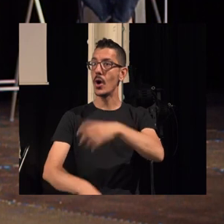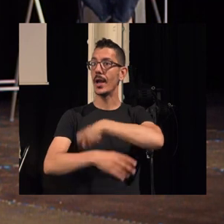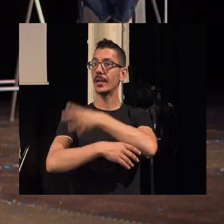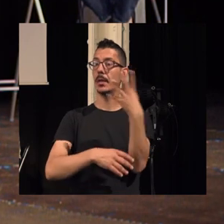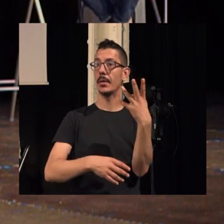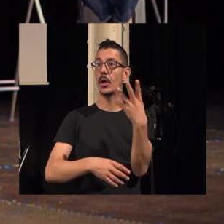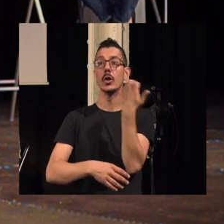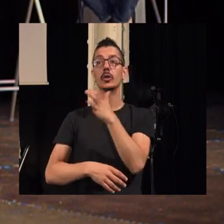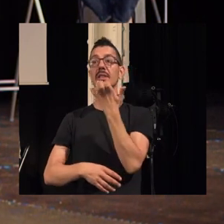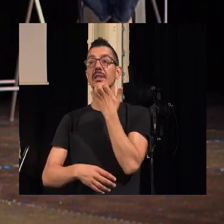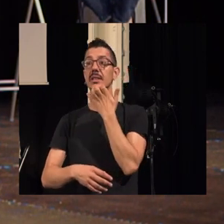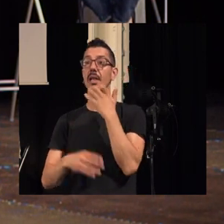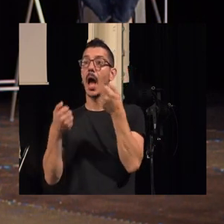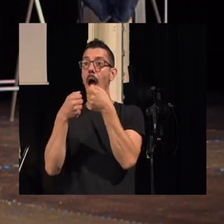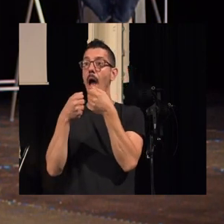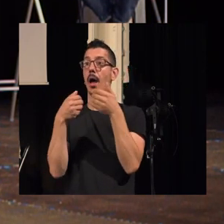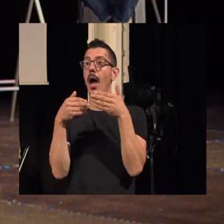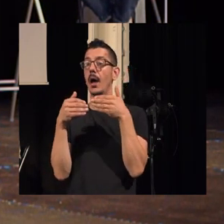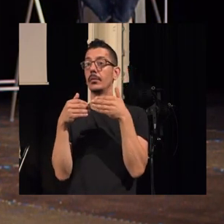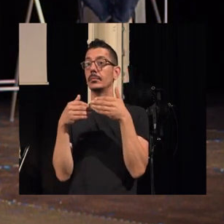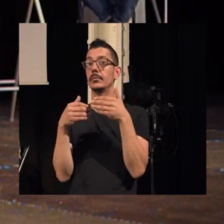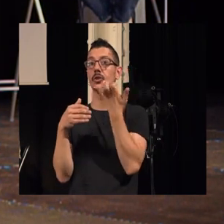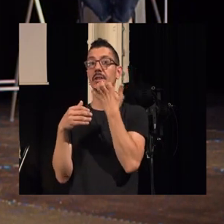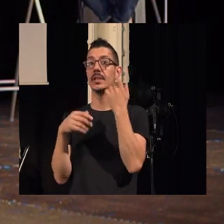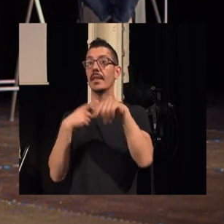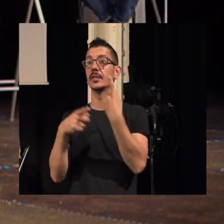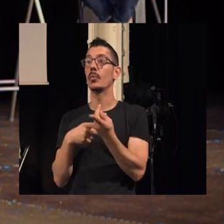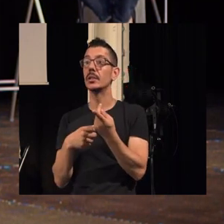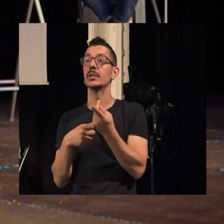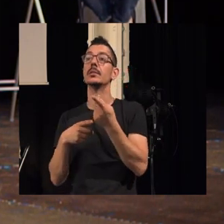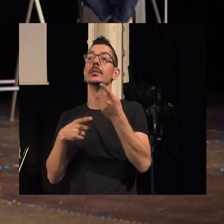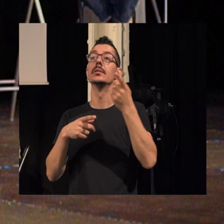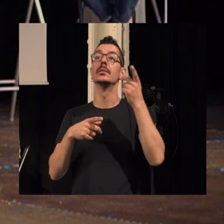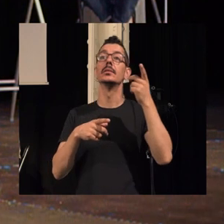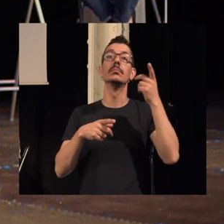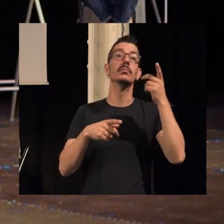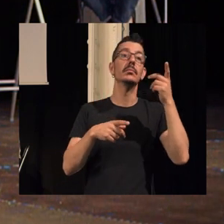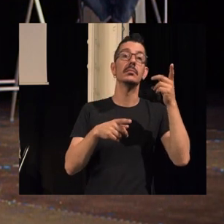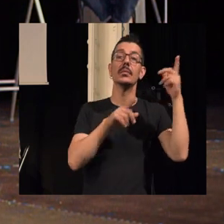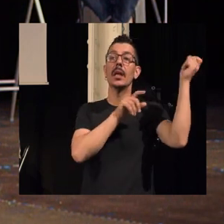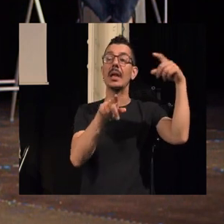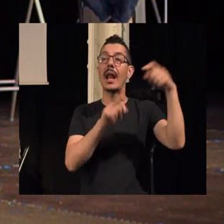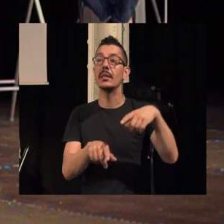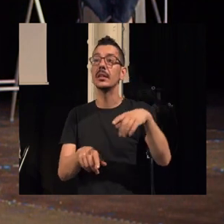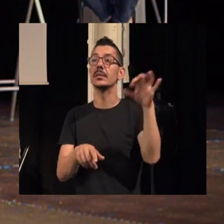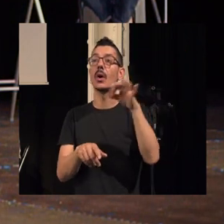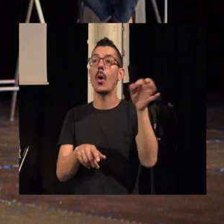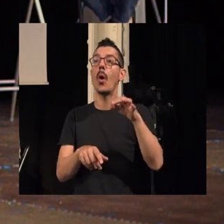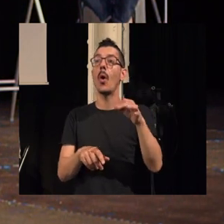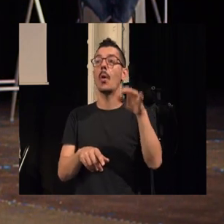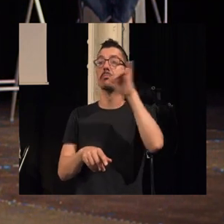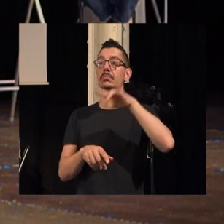si cuando salen del armario, si cuando están golpeando a migrantes o manteros. La Pizza Hut, la